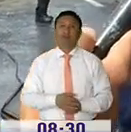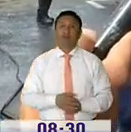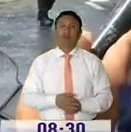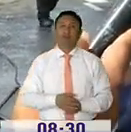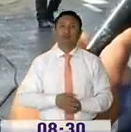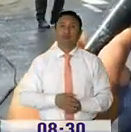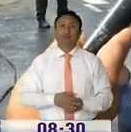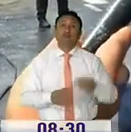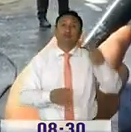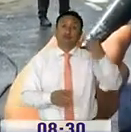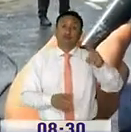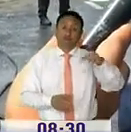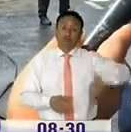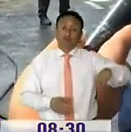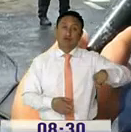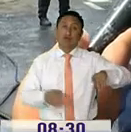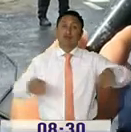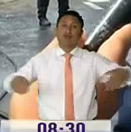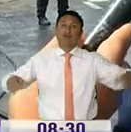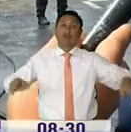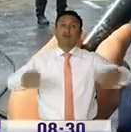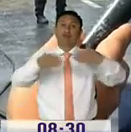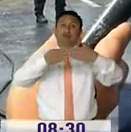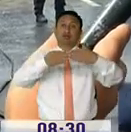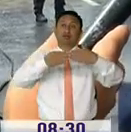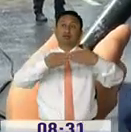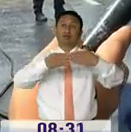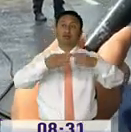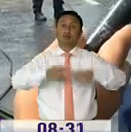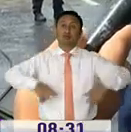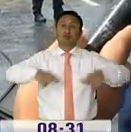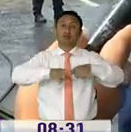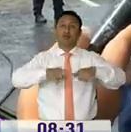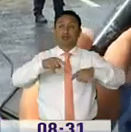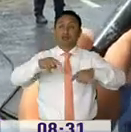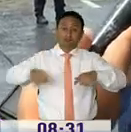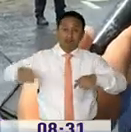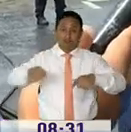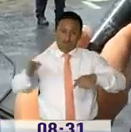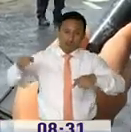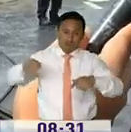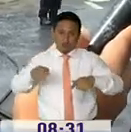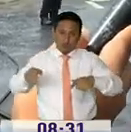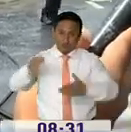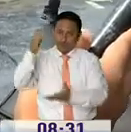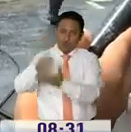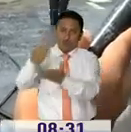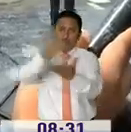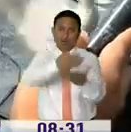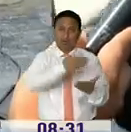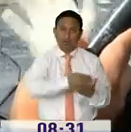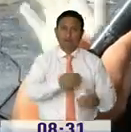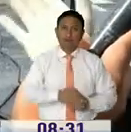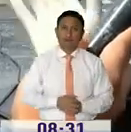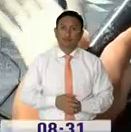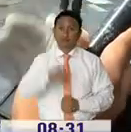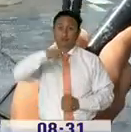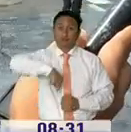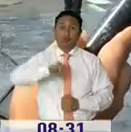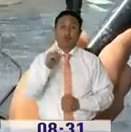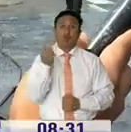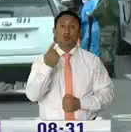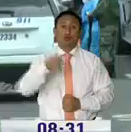También he mandado ya cerrar los pasos de las vías de segundo y tercer orden para poner sitios de sanitización solo en la